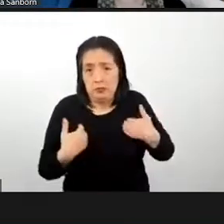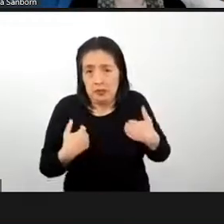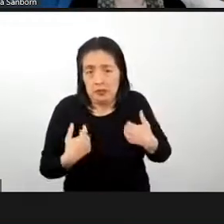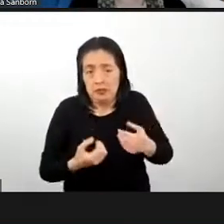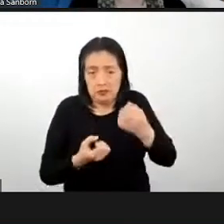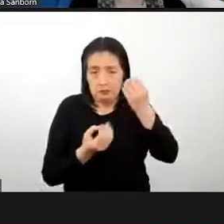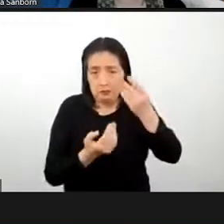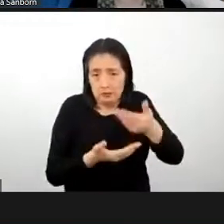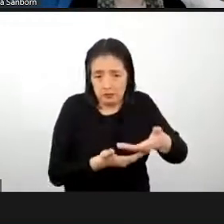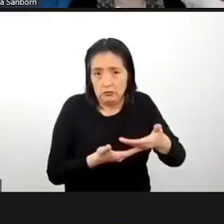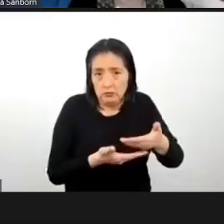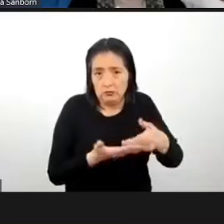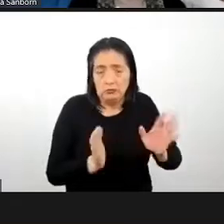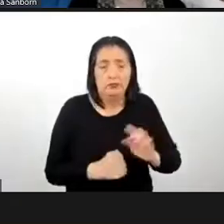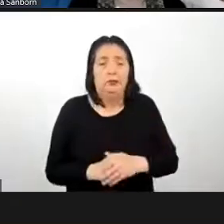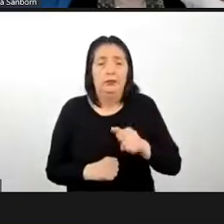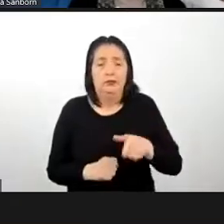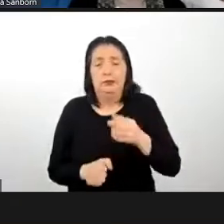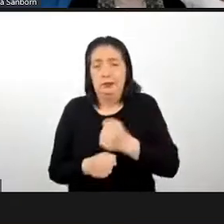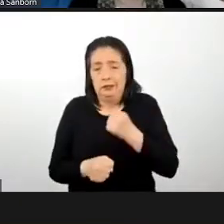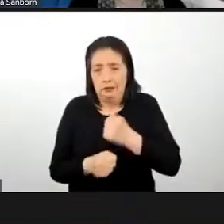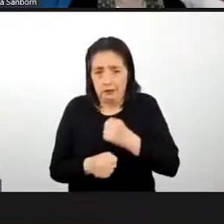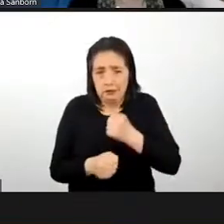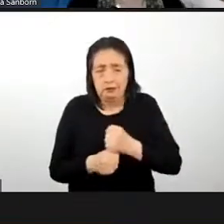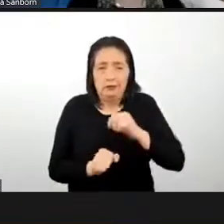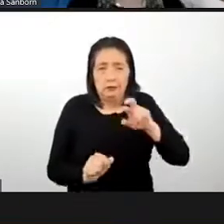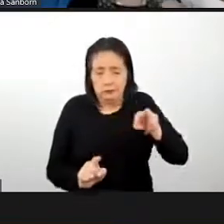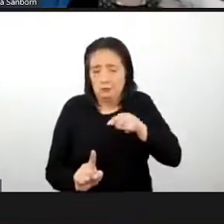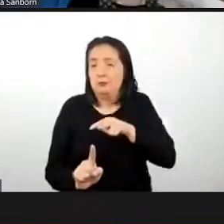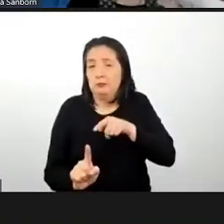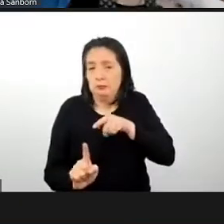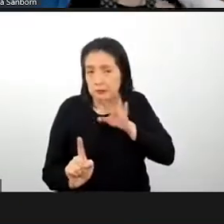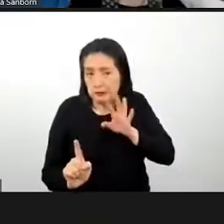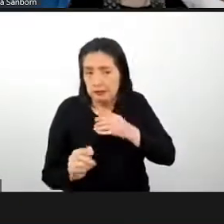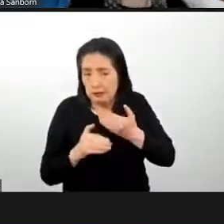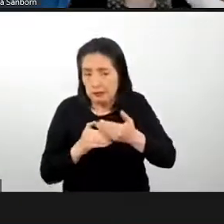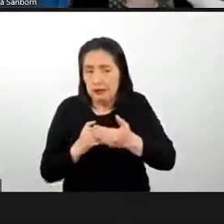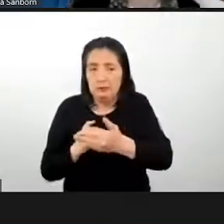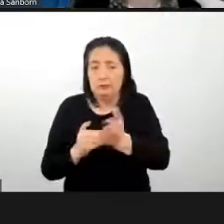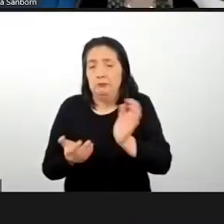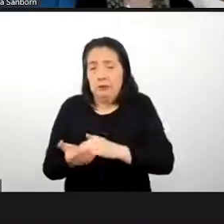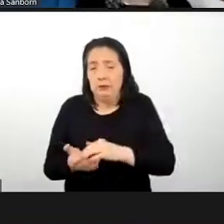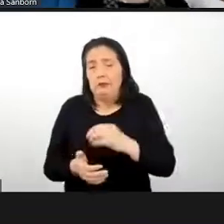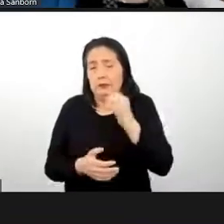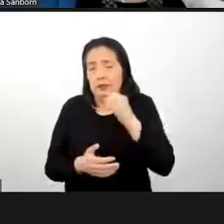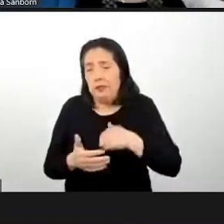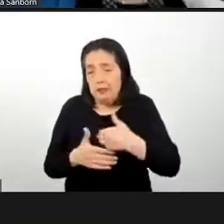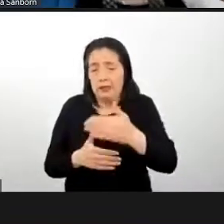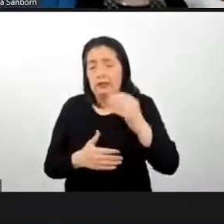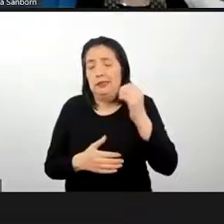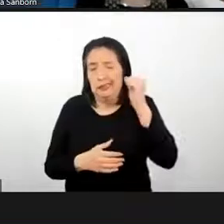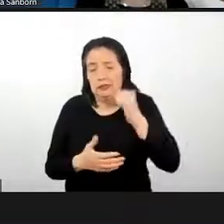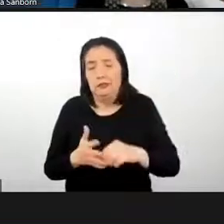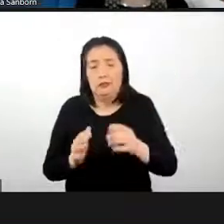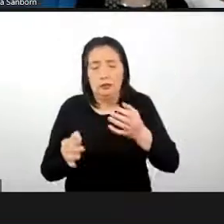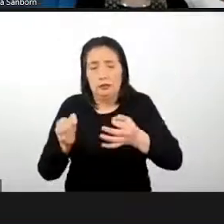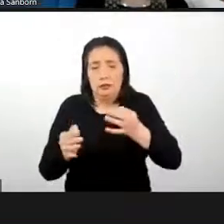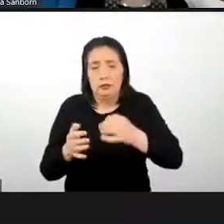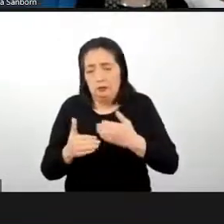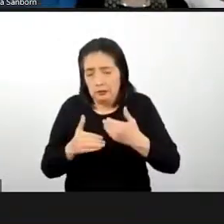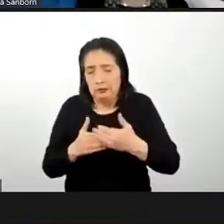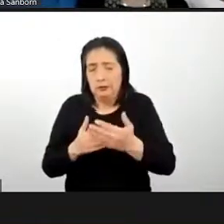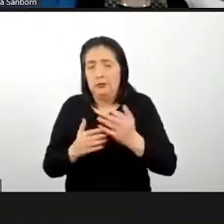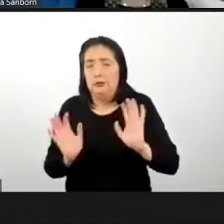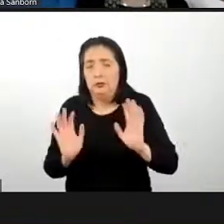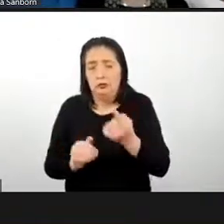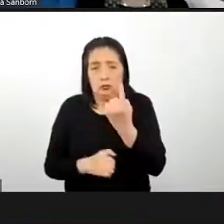Y por tanto, ese trabajo de mirar en largo, ¿no? Más allá del derecho, sino en la justicia, mirar en largo no solamente